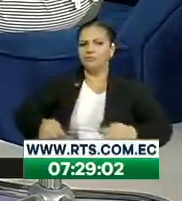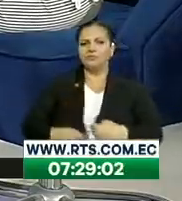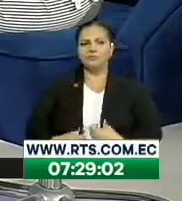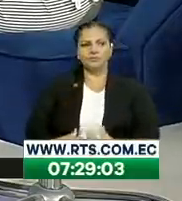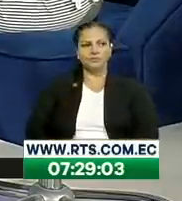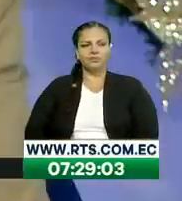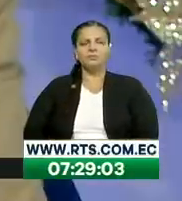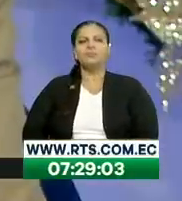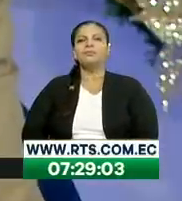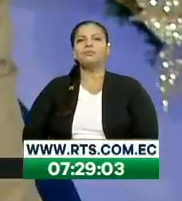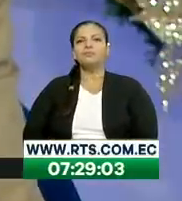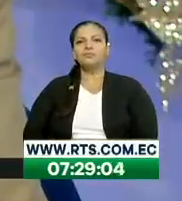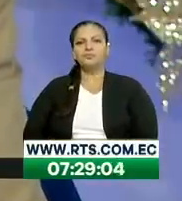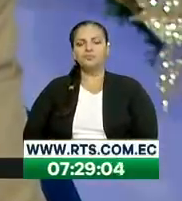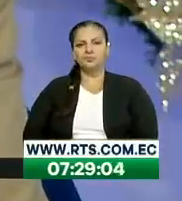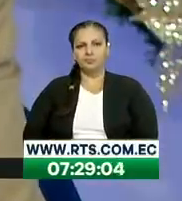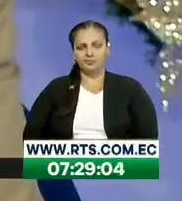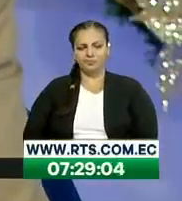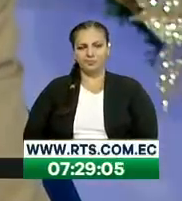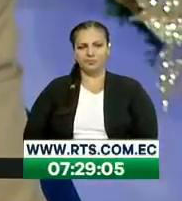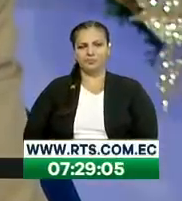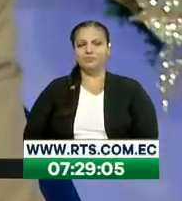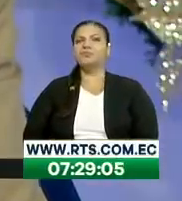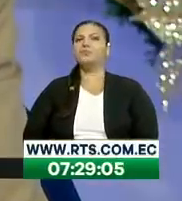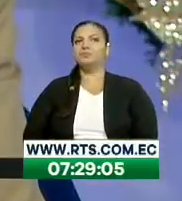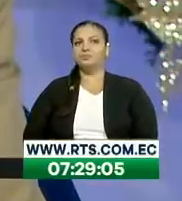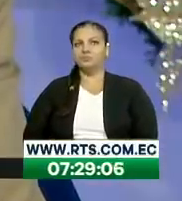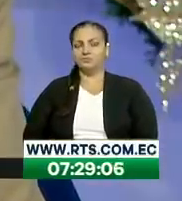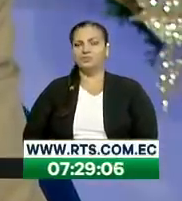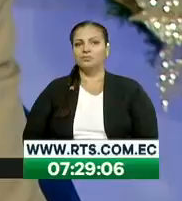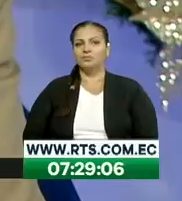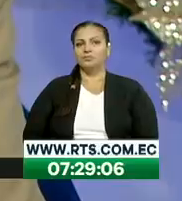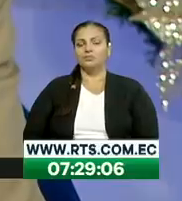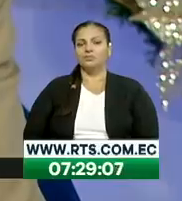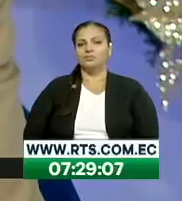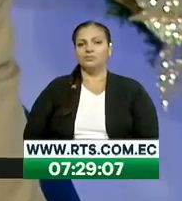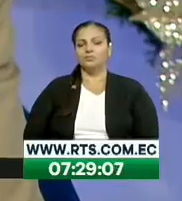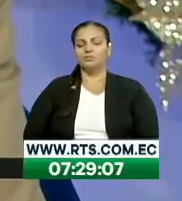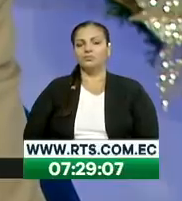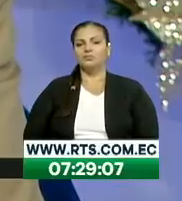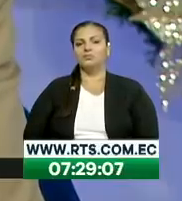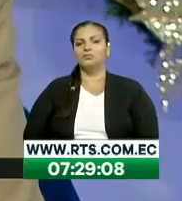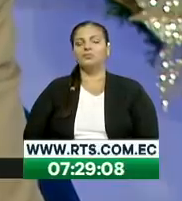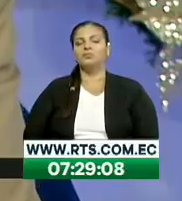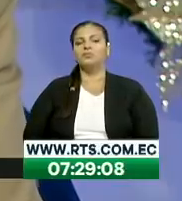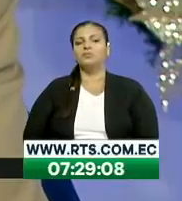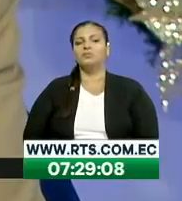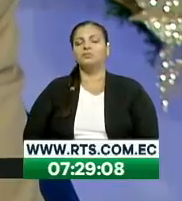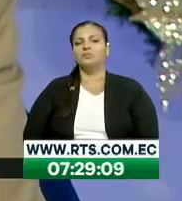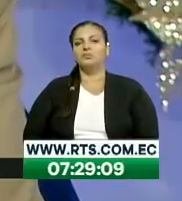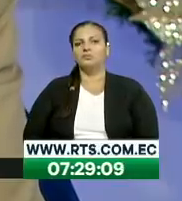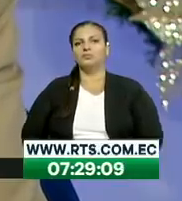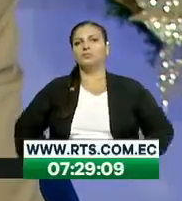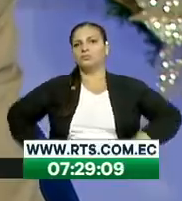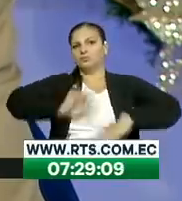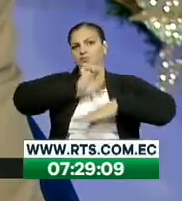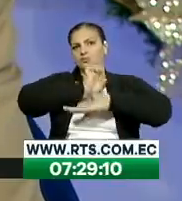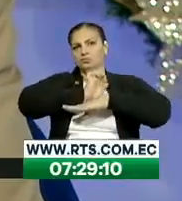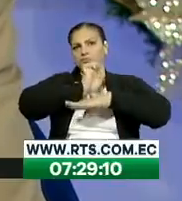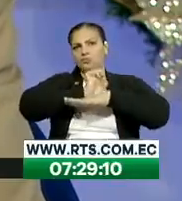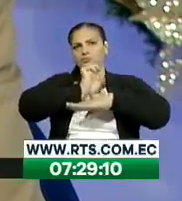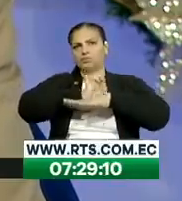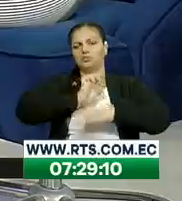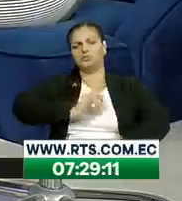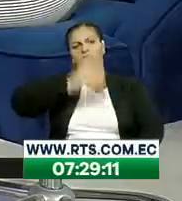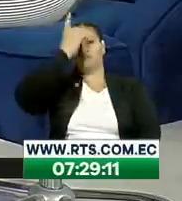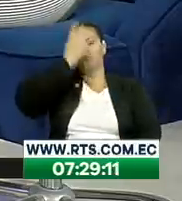manifestado expresamente su voluntad de liberarse del peso de Assange en la embajada británica y ojalá lo haga en la brevedad posible.